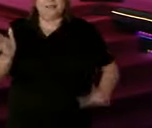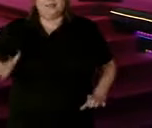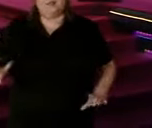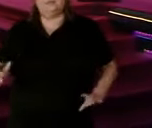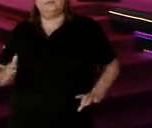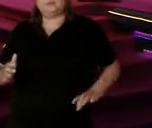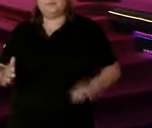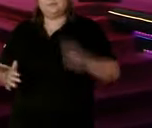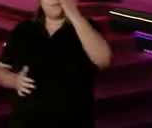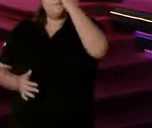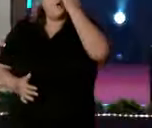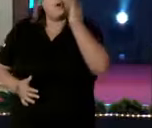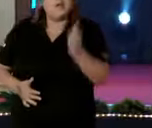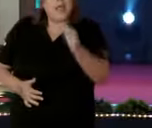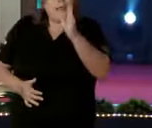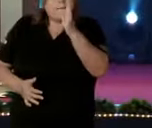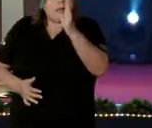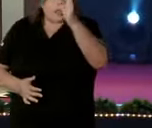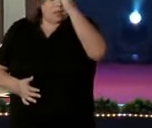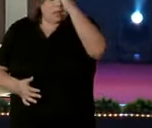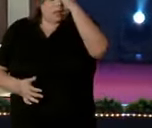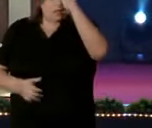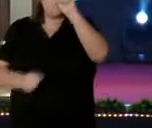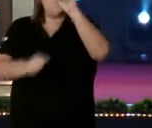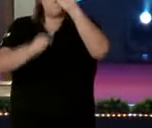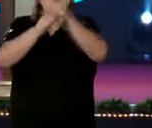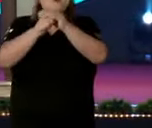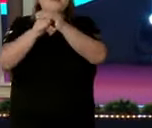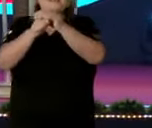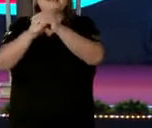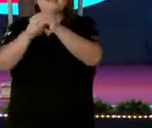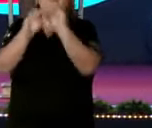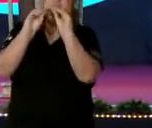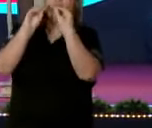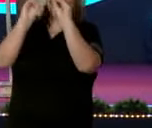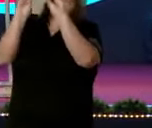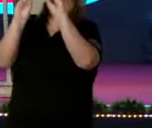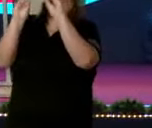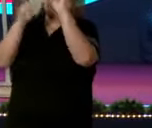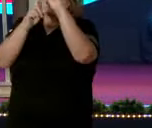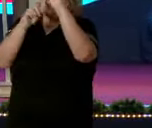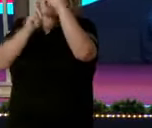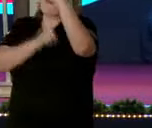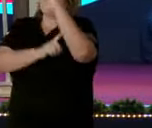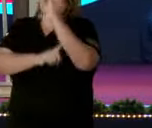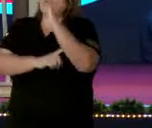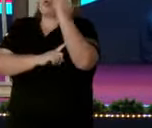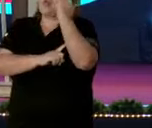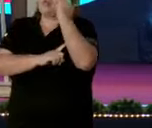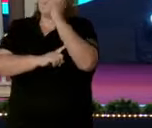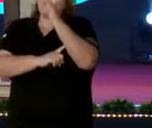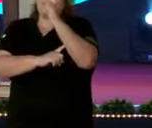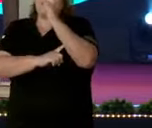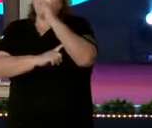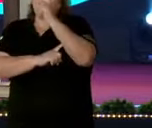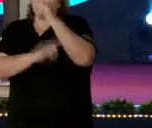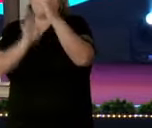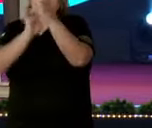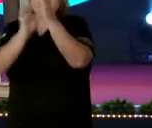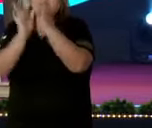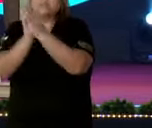padres comprométanse cuando los traen. Porque del punto más importante es que se levanten el temor y conocimiento de la palabra. Porque